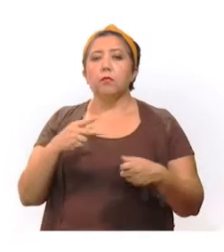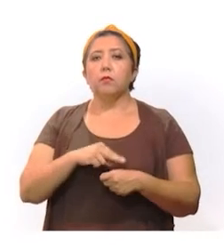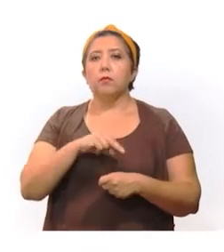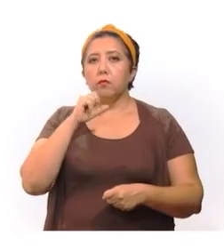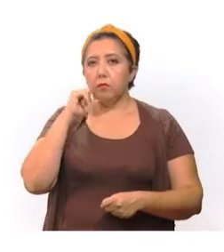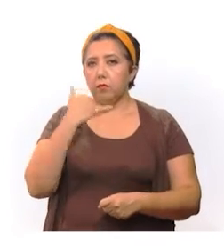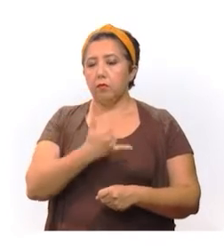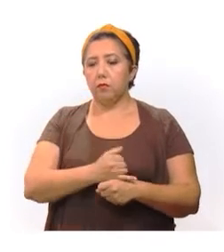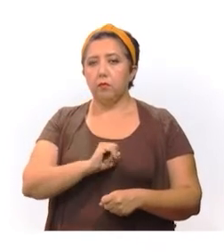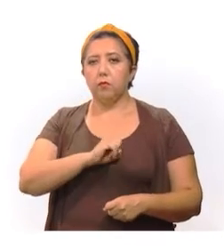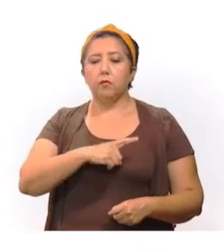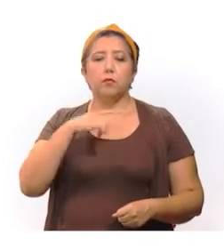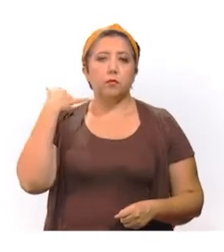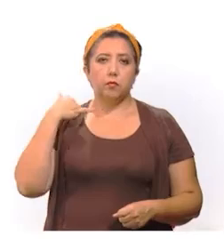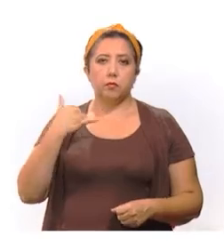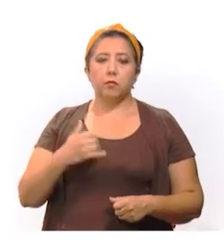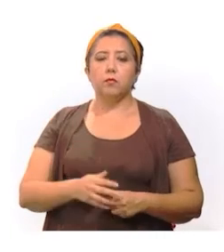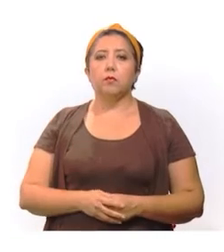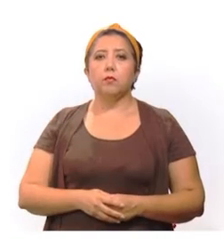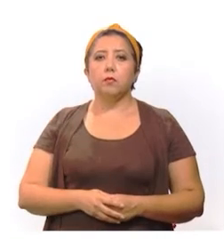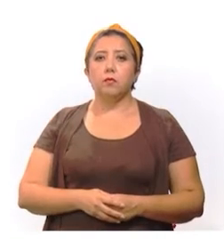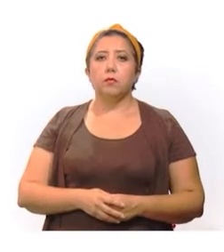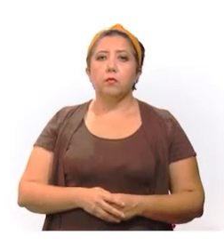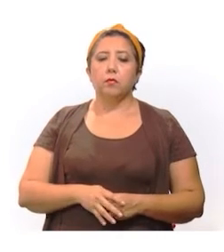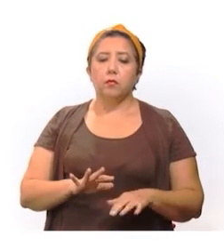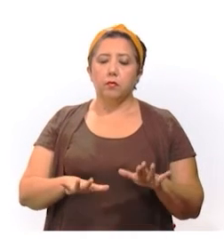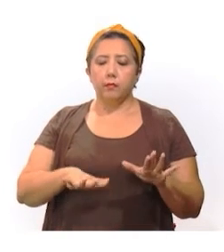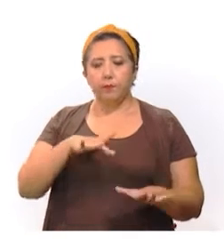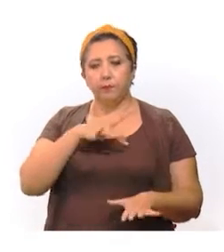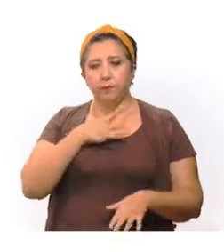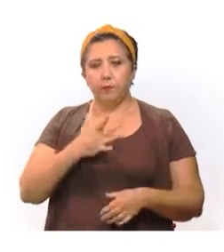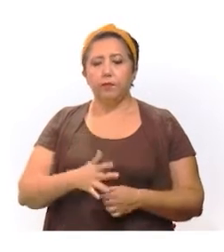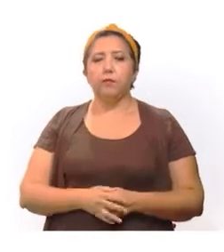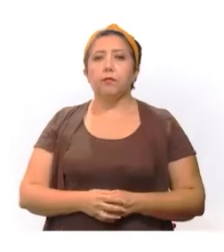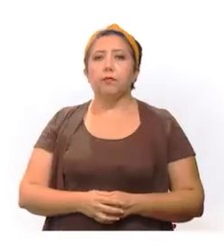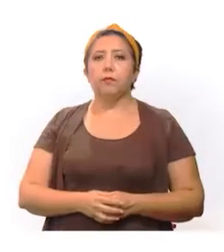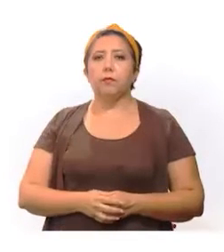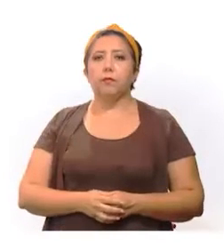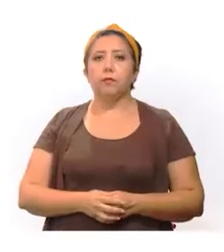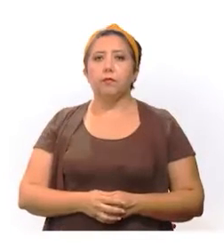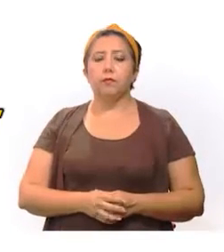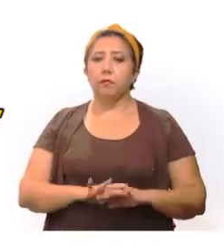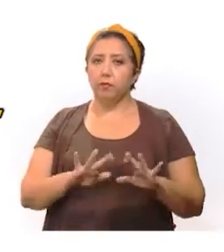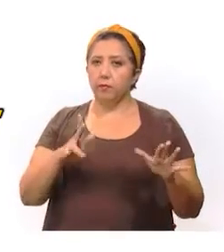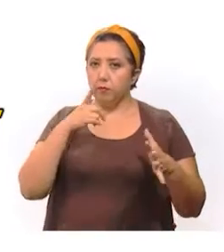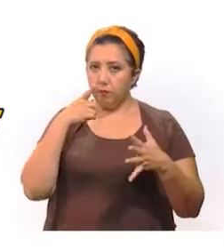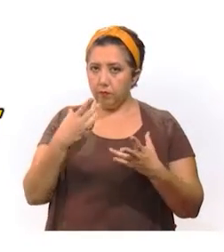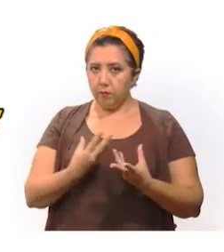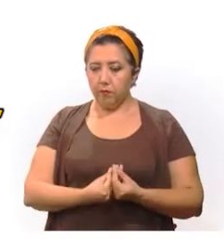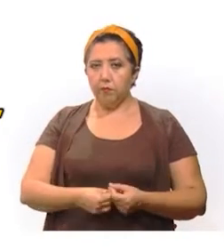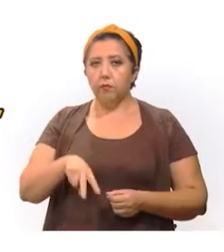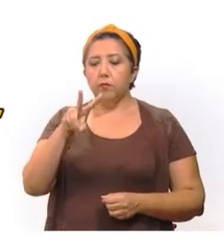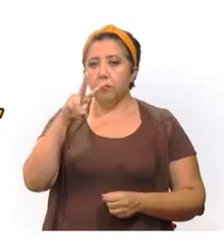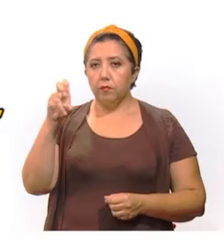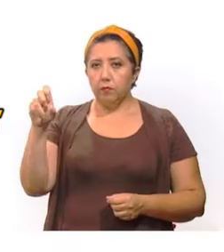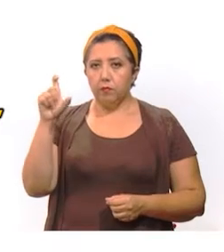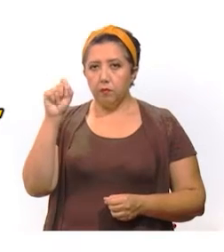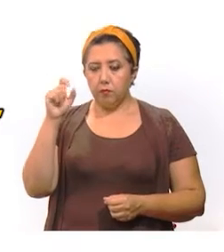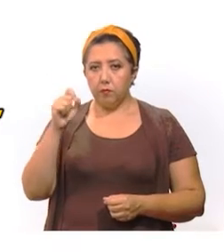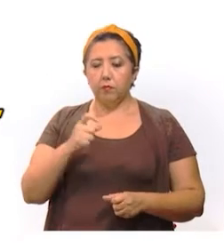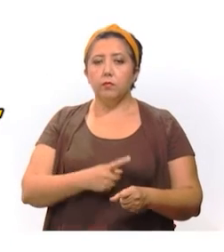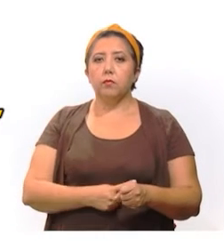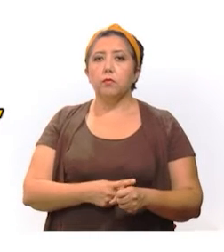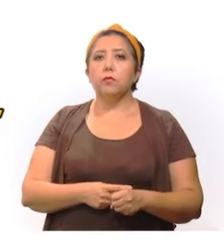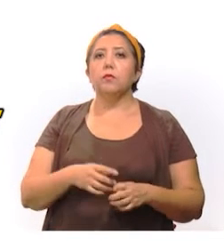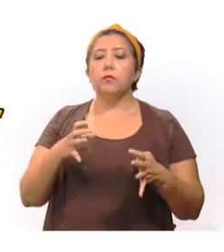constantemente por personal médico de la Secretaría de Salud de Yucatán. Presentan síntomas leves. Como ya mencionamos, 220